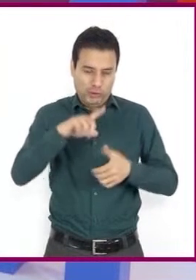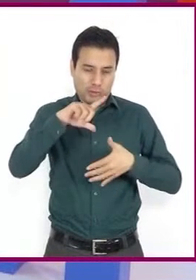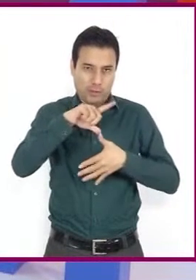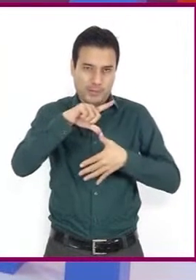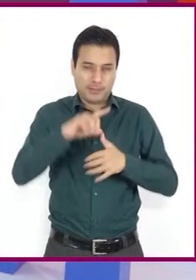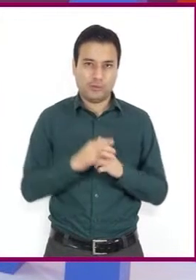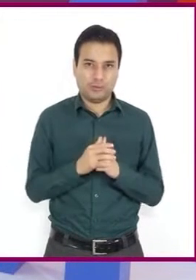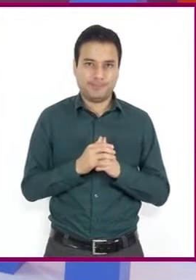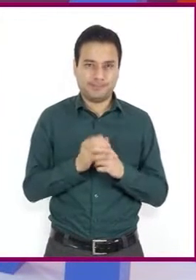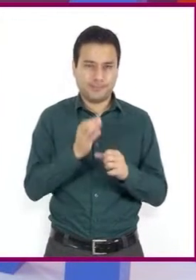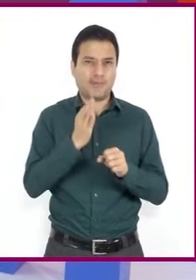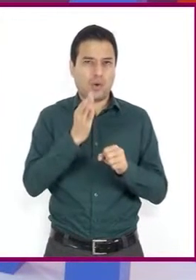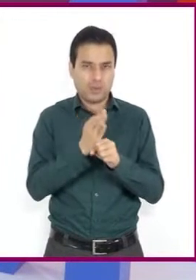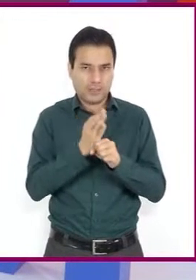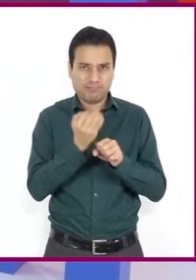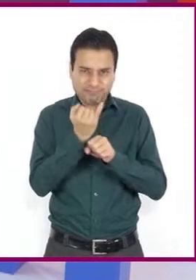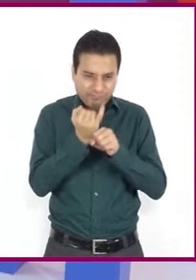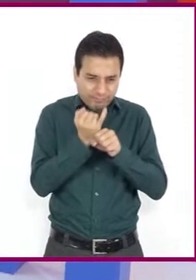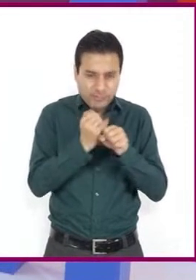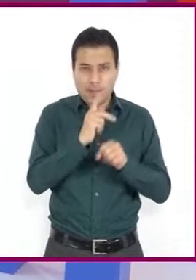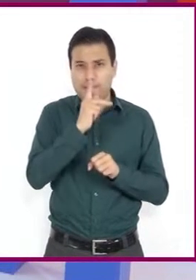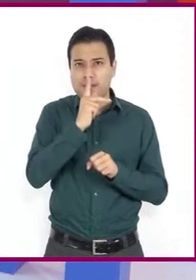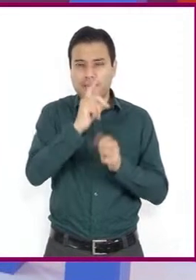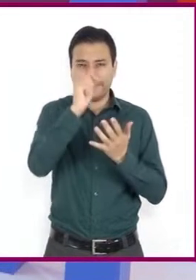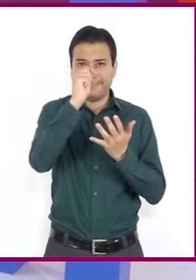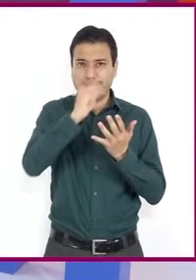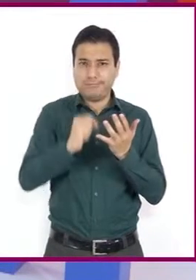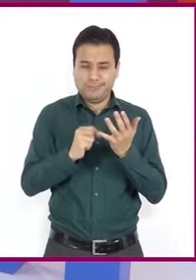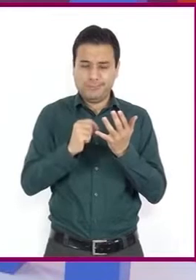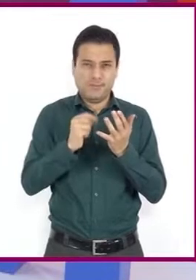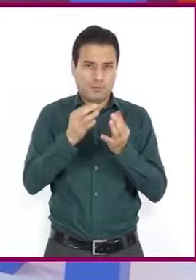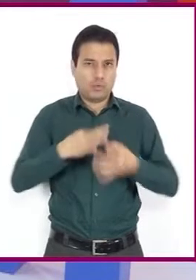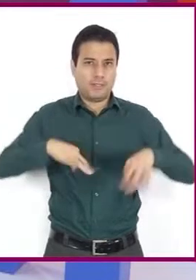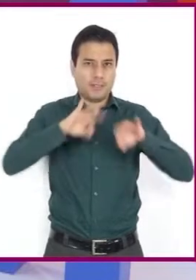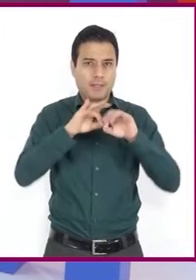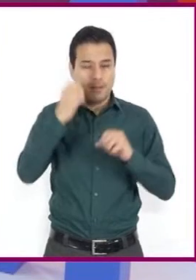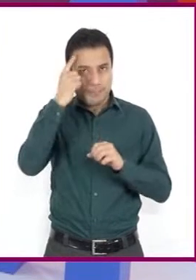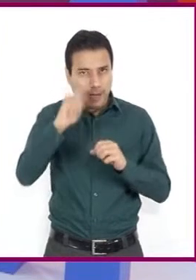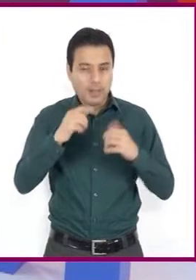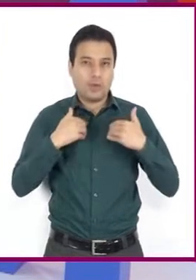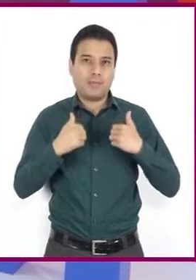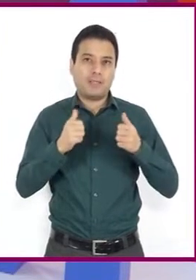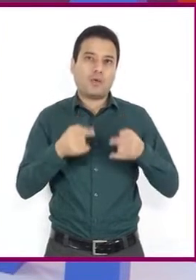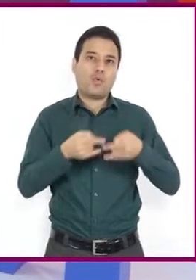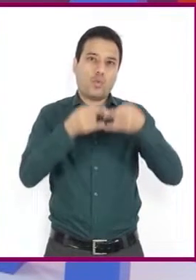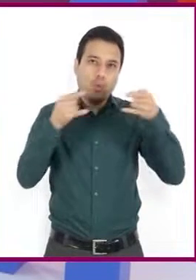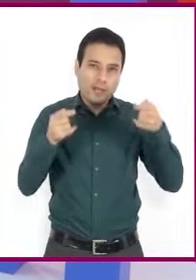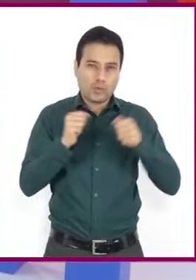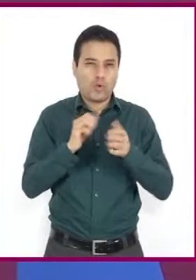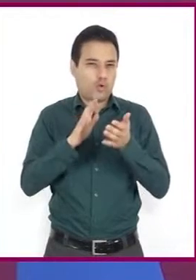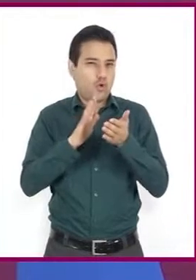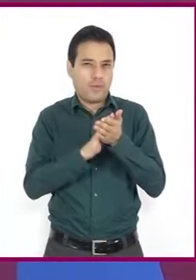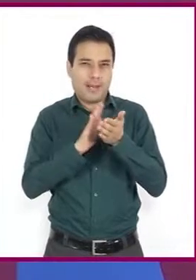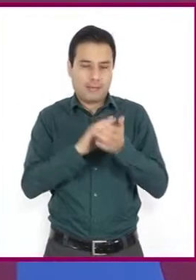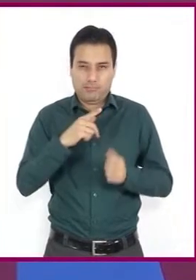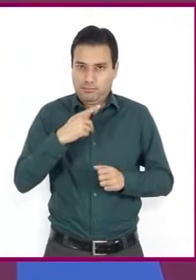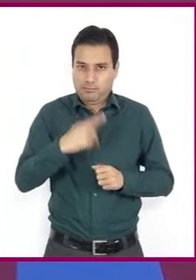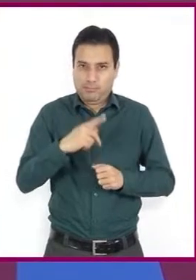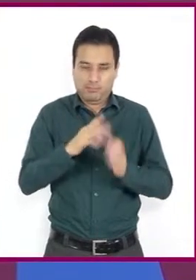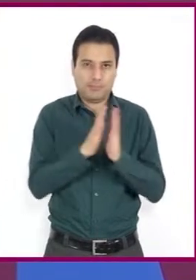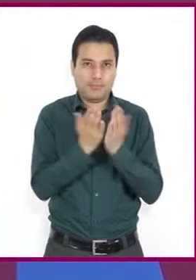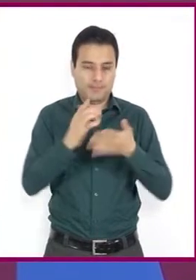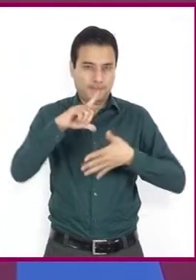a ahondar en conceptos clave para la comprensión de los cuentos o novelas de la narrativa